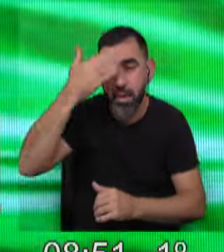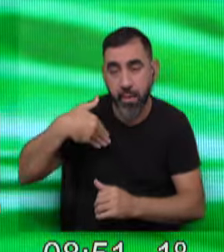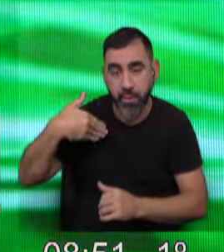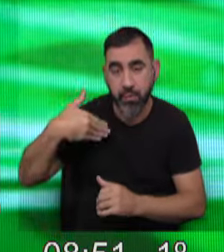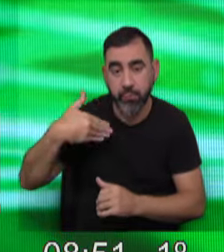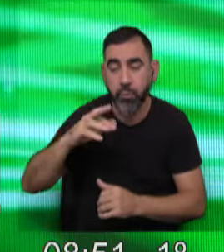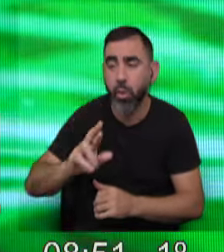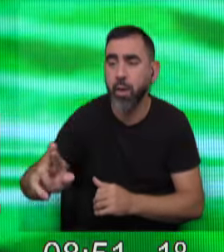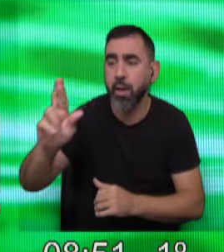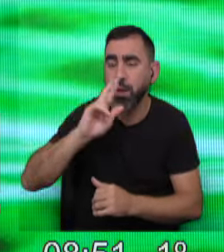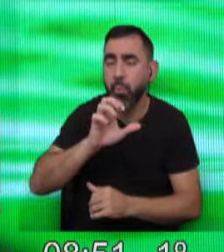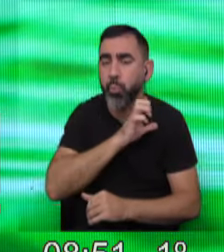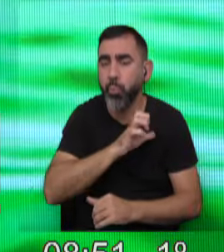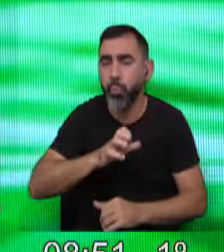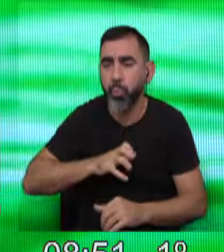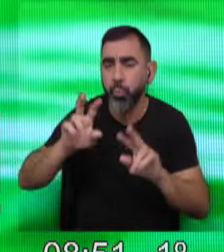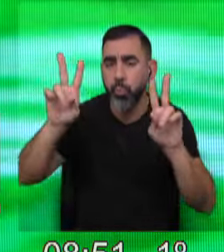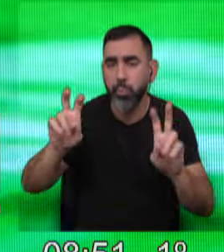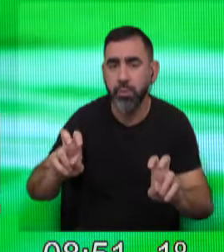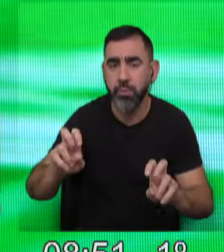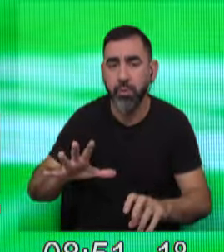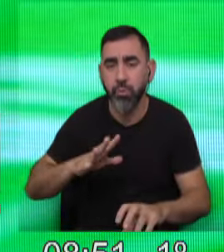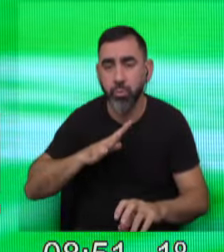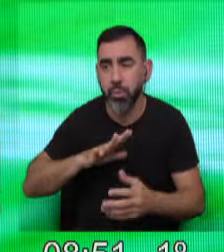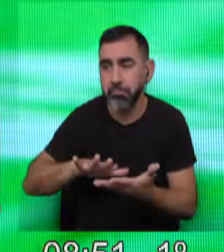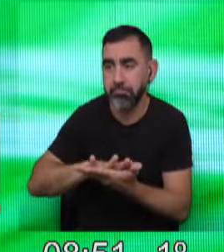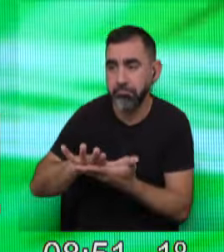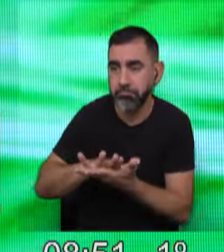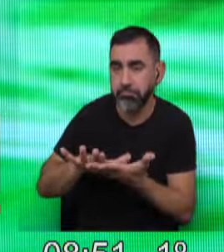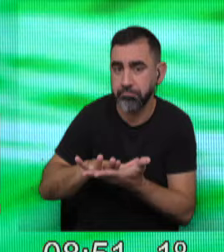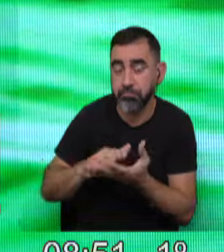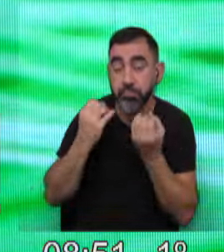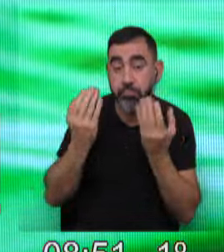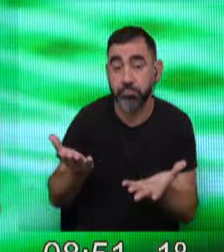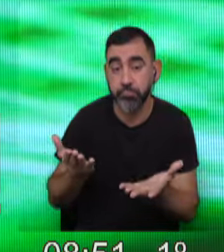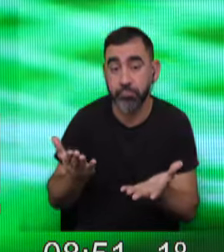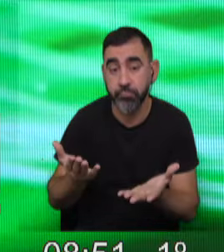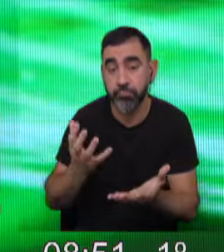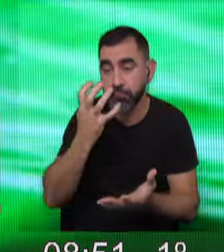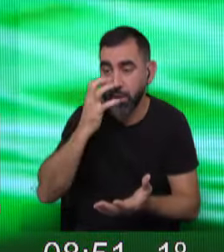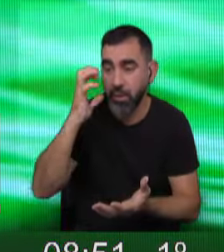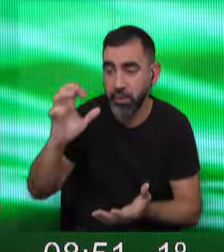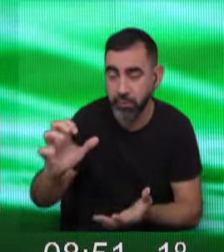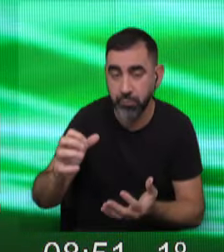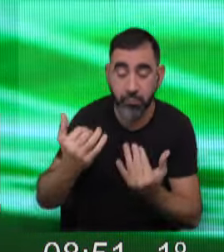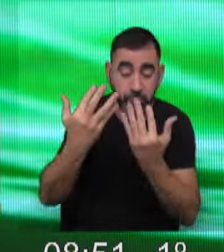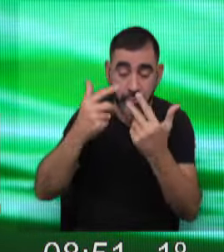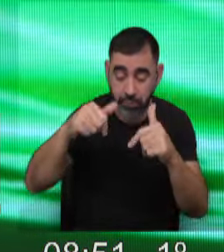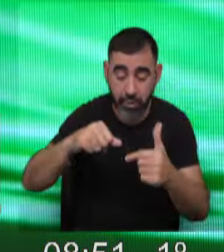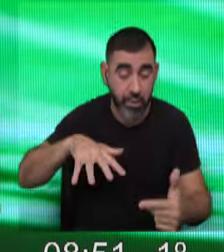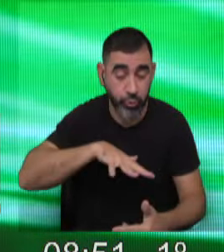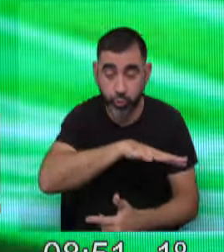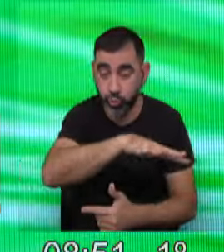qué respuesta tenemos por parte del Estado respecto a esto? Todavía ninguna. ¿Por qué? Porque claramente el racismo es un elemento estructural en nuestra